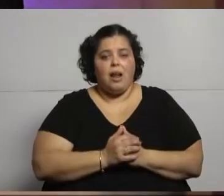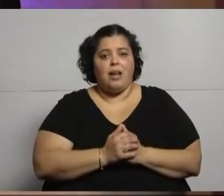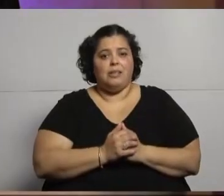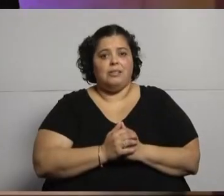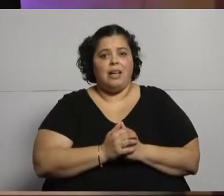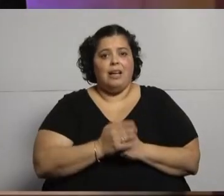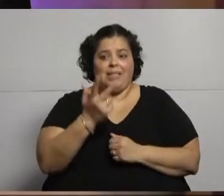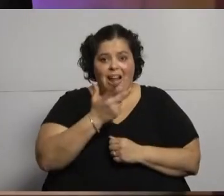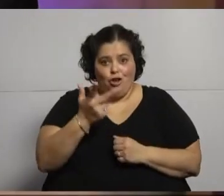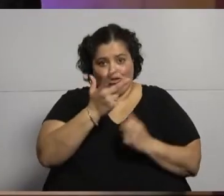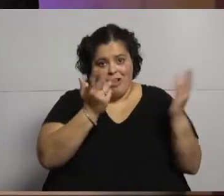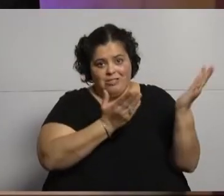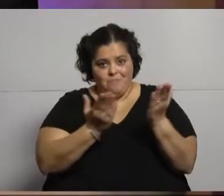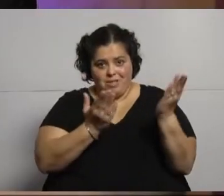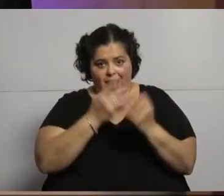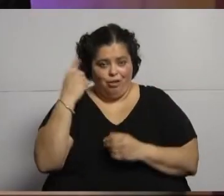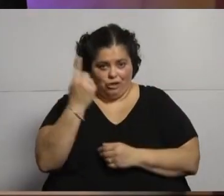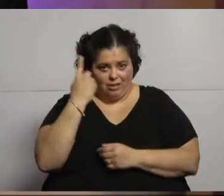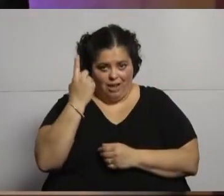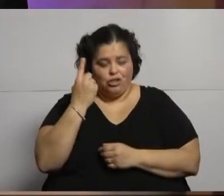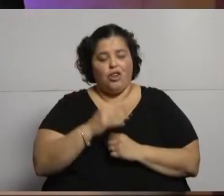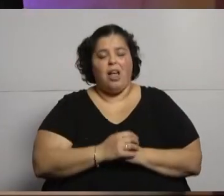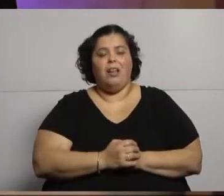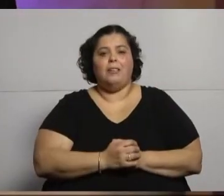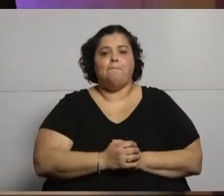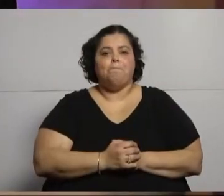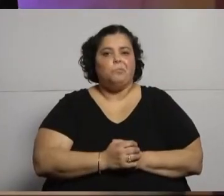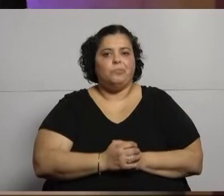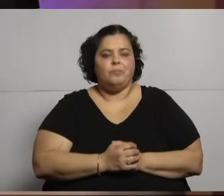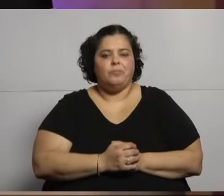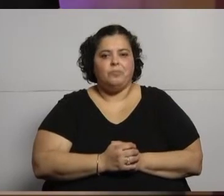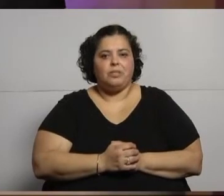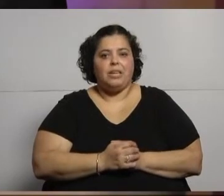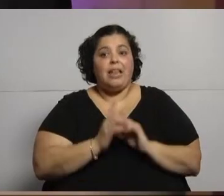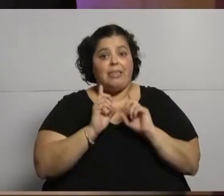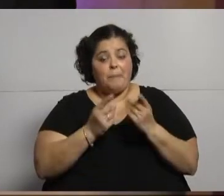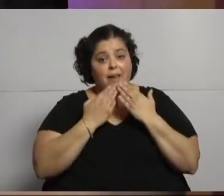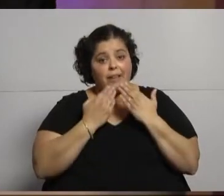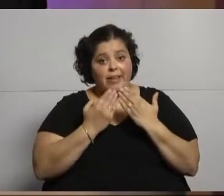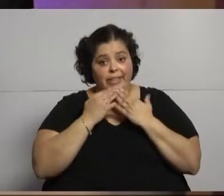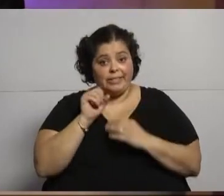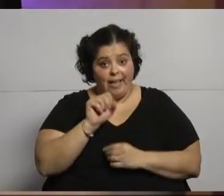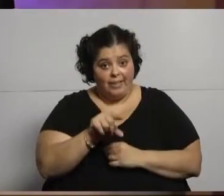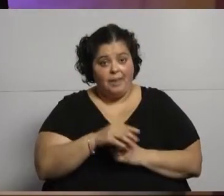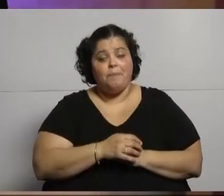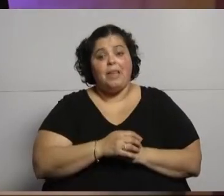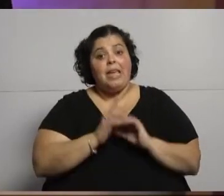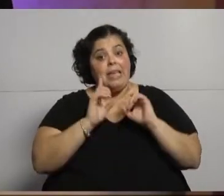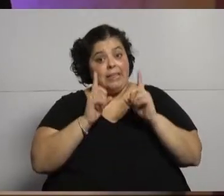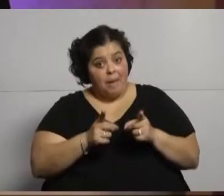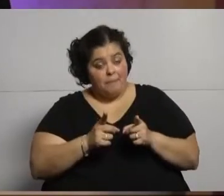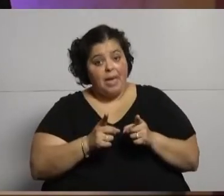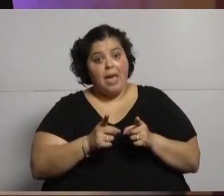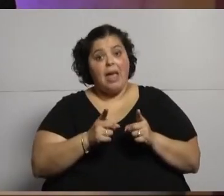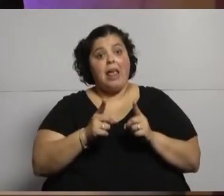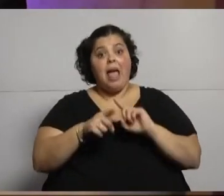a los invitados internacionales desde Colombia, desde Bolivia y desde Argentina. También gracias a ti, Carlos. Y está bueno avanzar que a la vuelta de